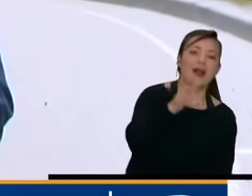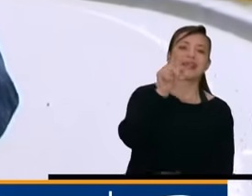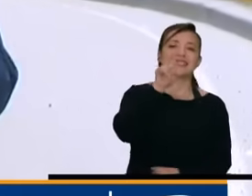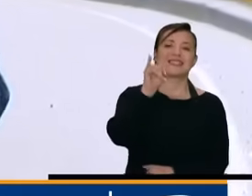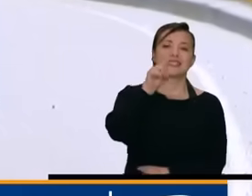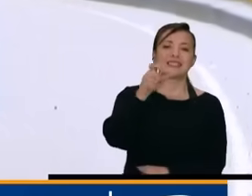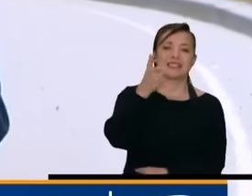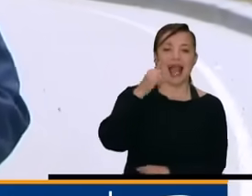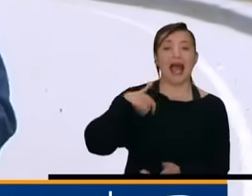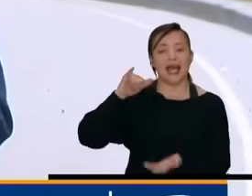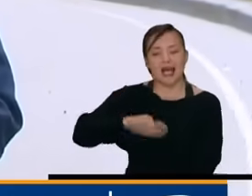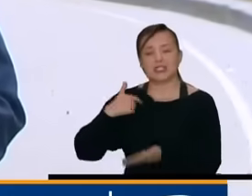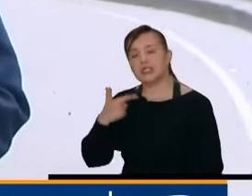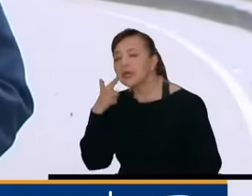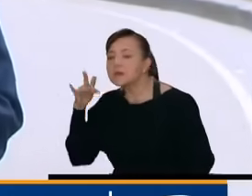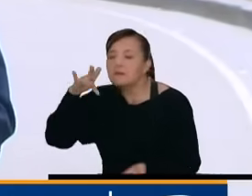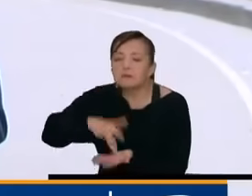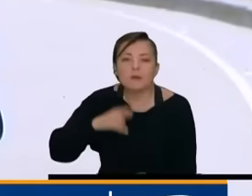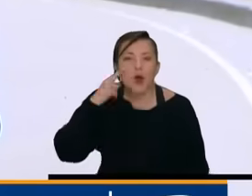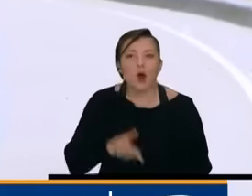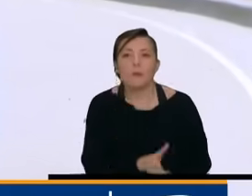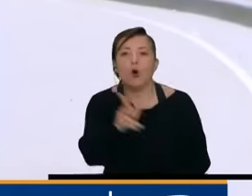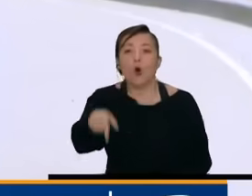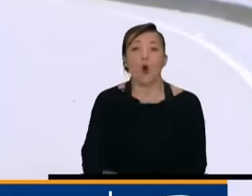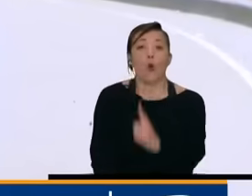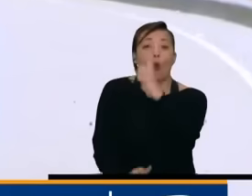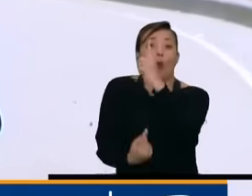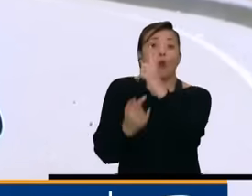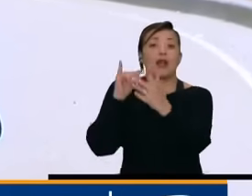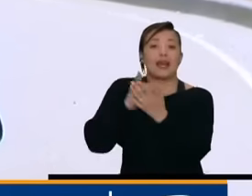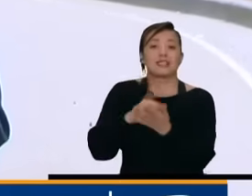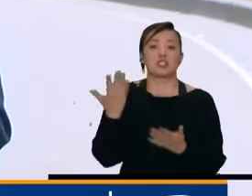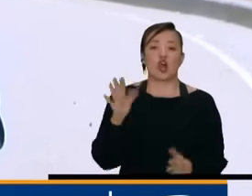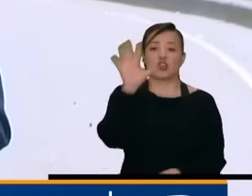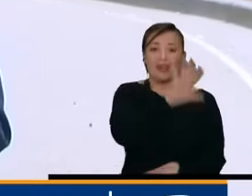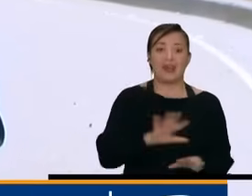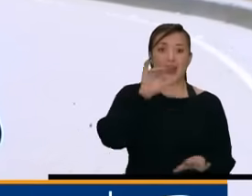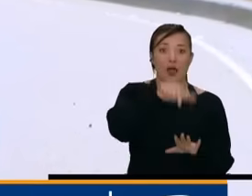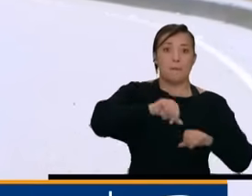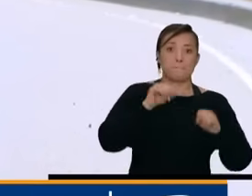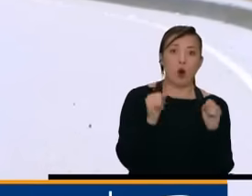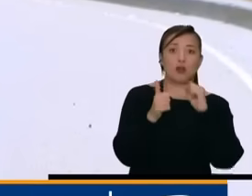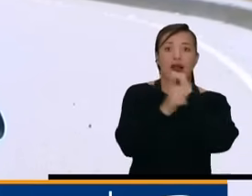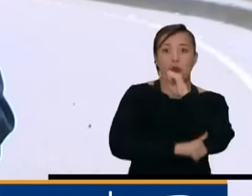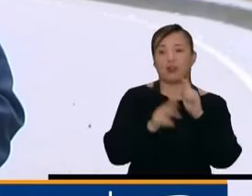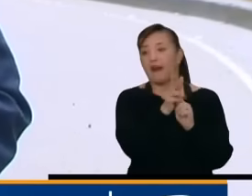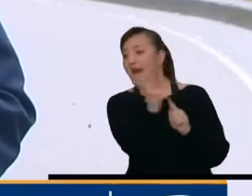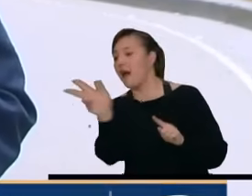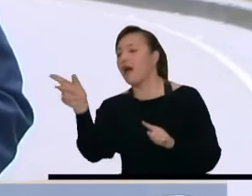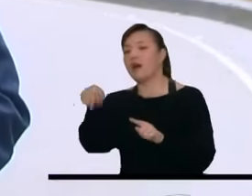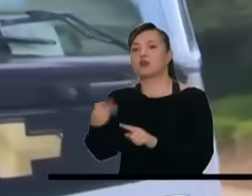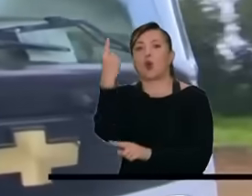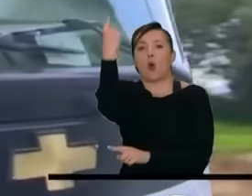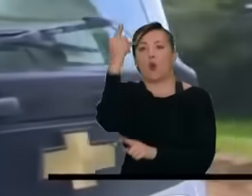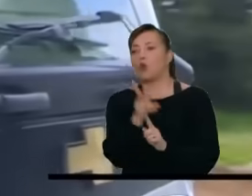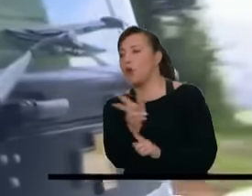importante eje vial, el único en este momento entonces que habilita al centro del país con los llanos orientales en cuanto a movilidad.